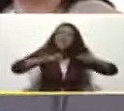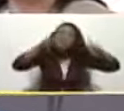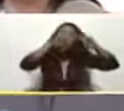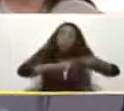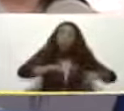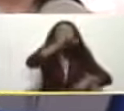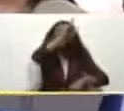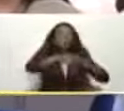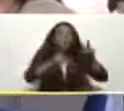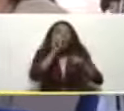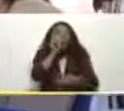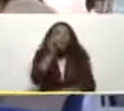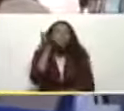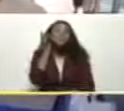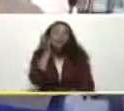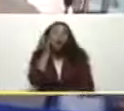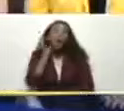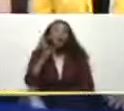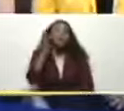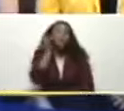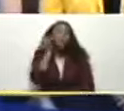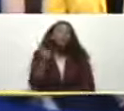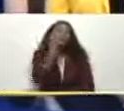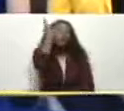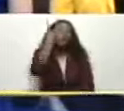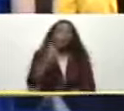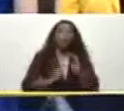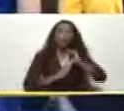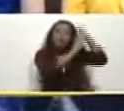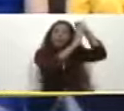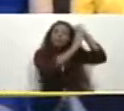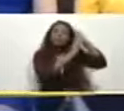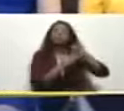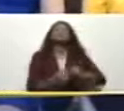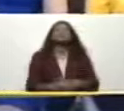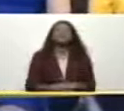investigadoras mujeres al frente de grupos de trabajo.